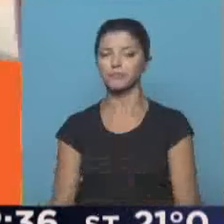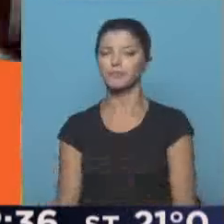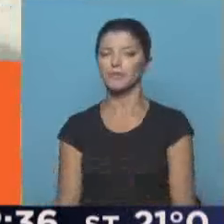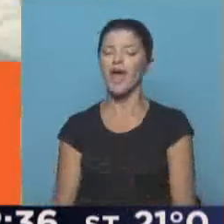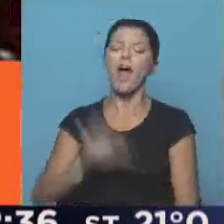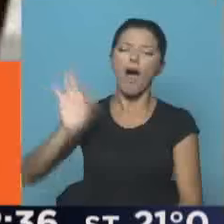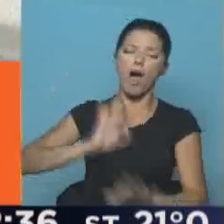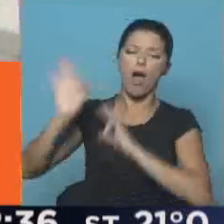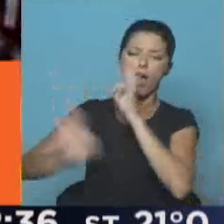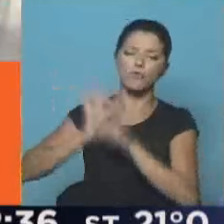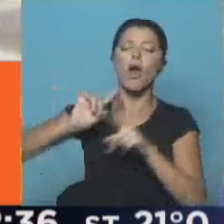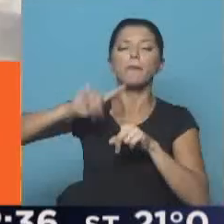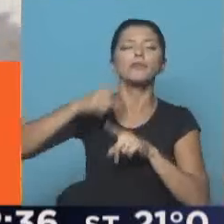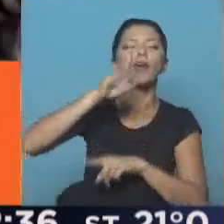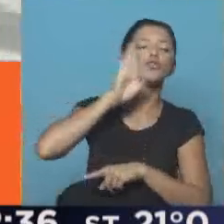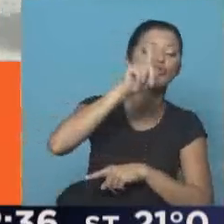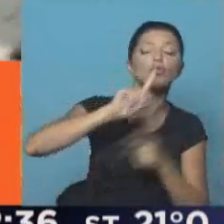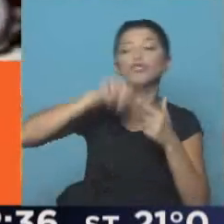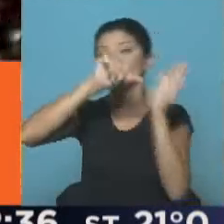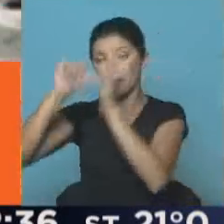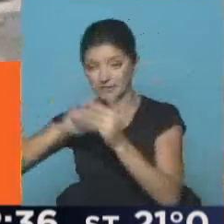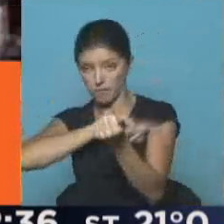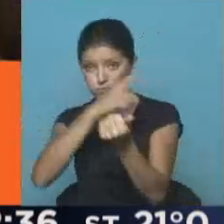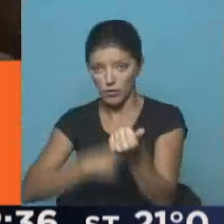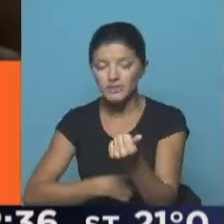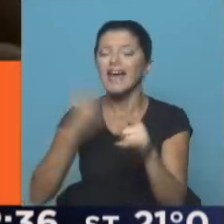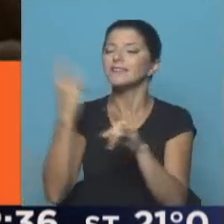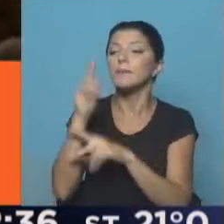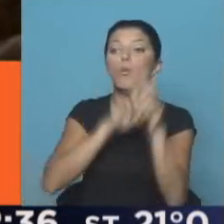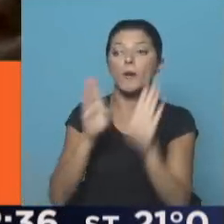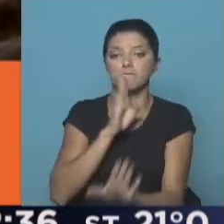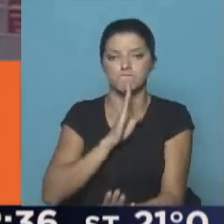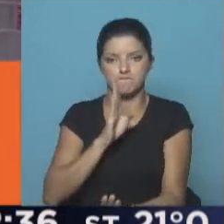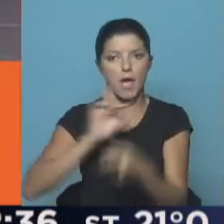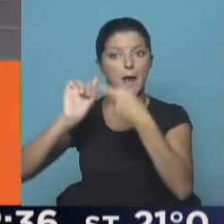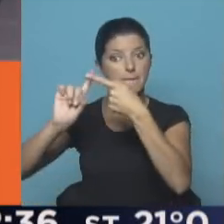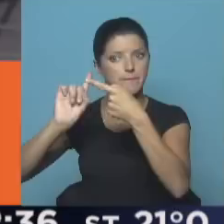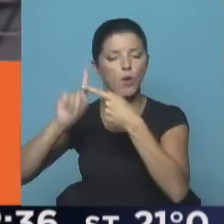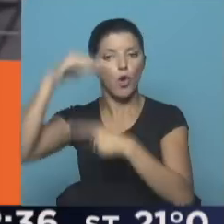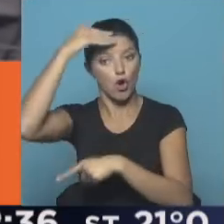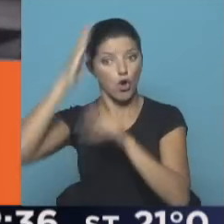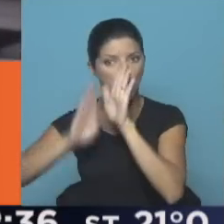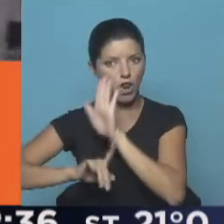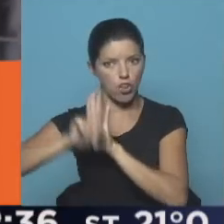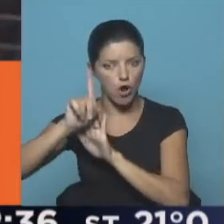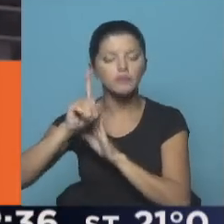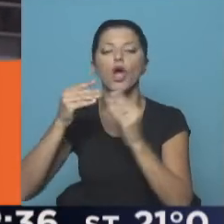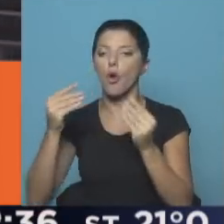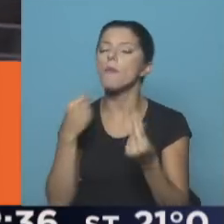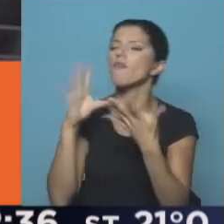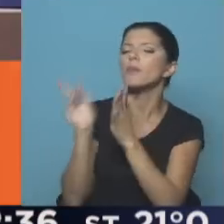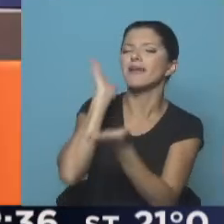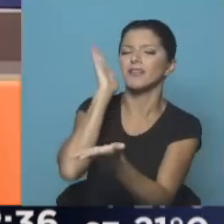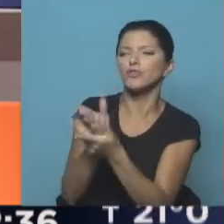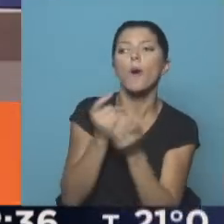décadas, la política de Estados Unidos y las otras potencias fue manejar con extrema cautela la relación con Pyongyang a través de una mezcla de sanciones,